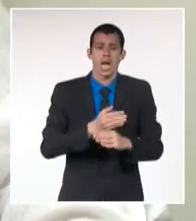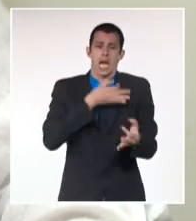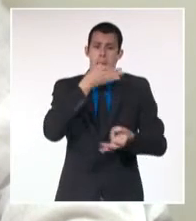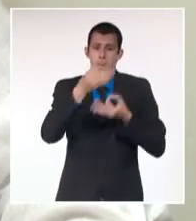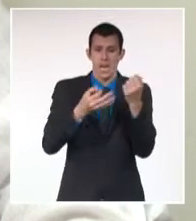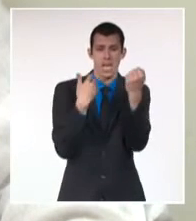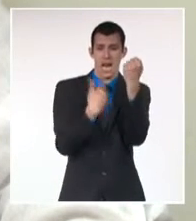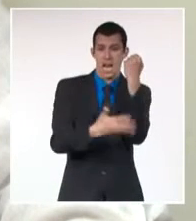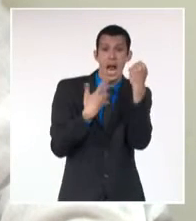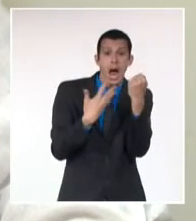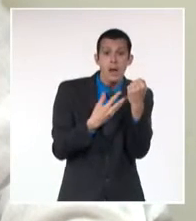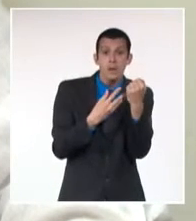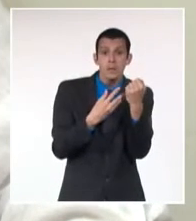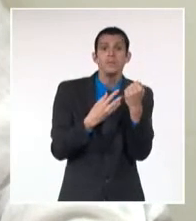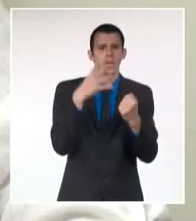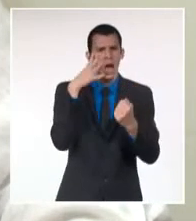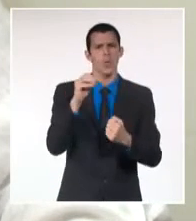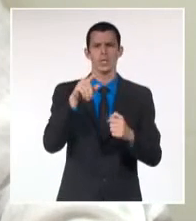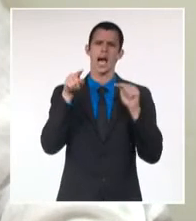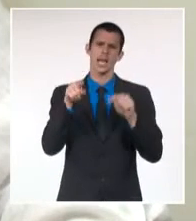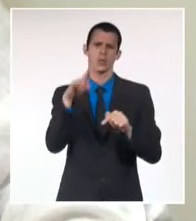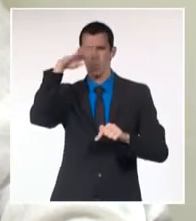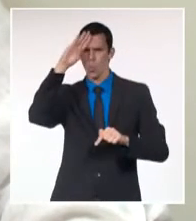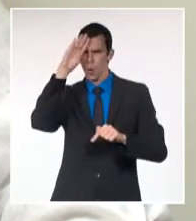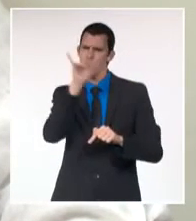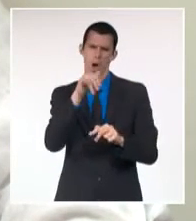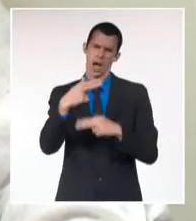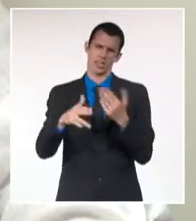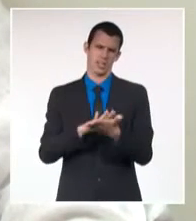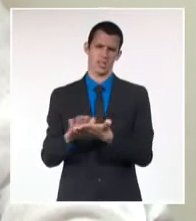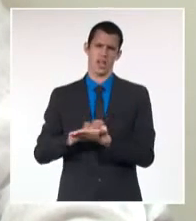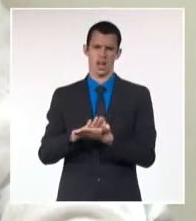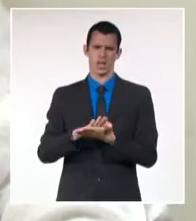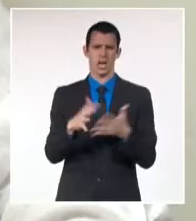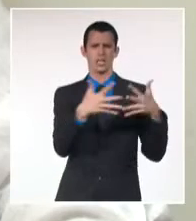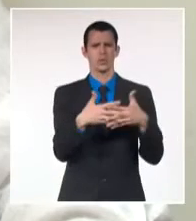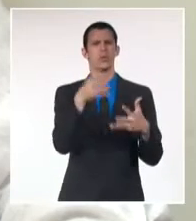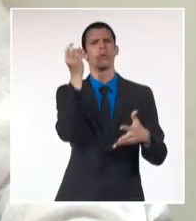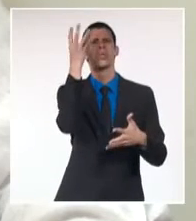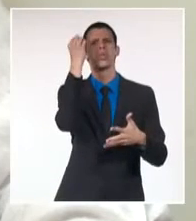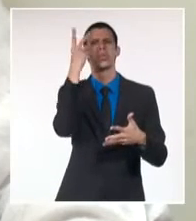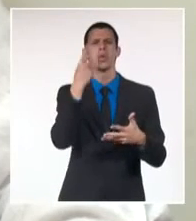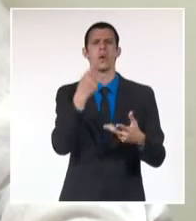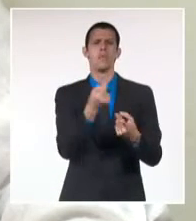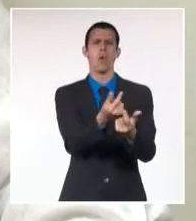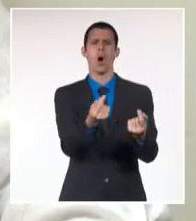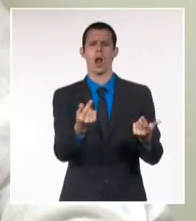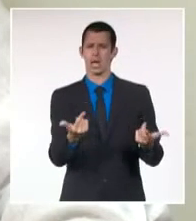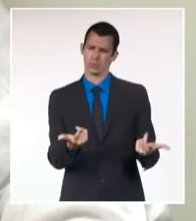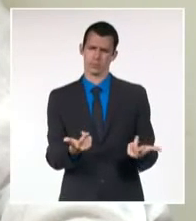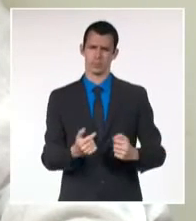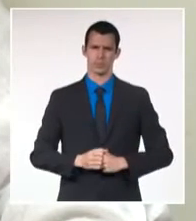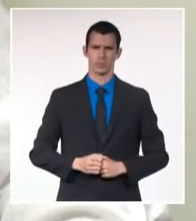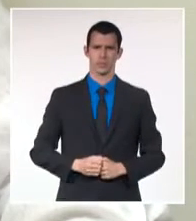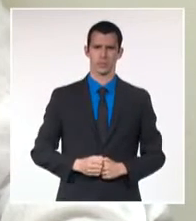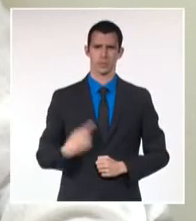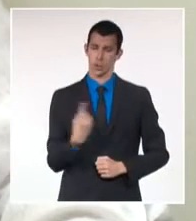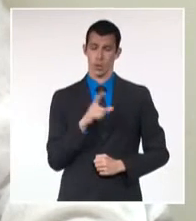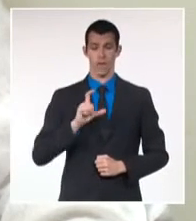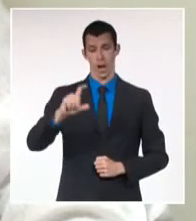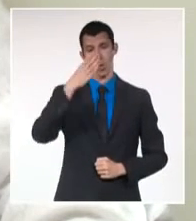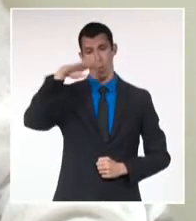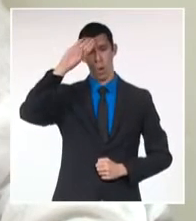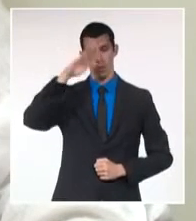final tener que decir algo que en lo que nosotros insistimos desde un principio, que era una situación que no había sucedido y que era un